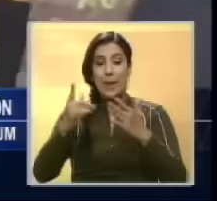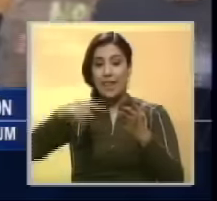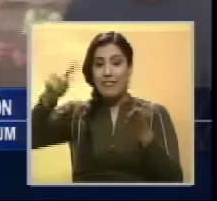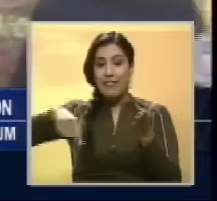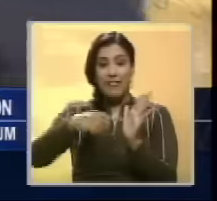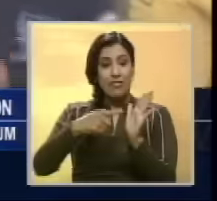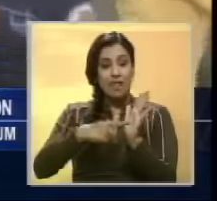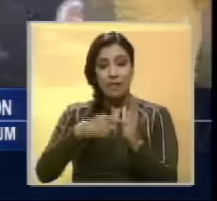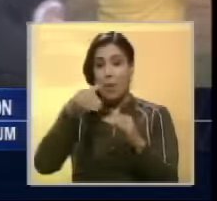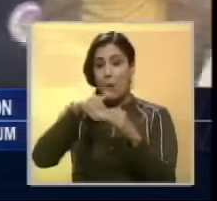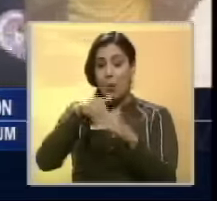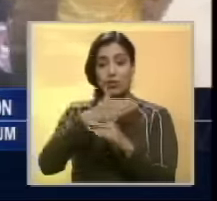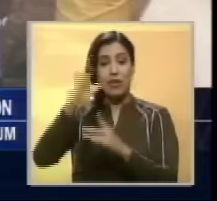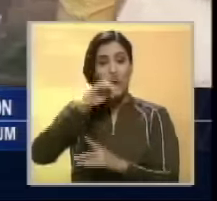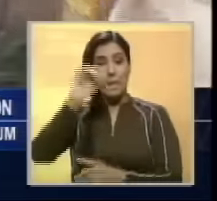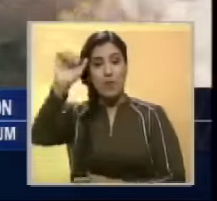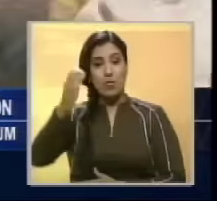consor